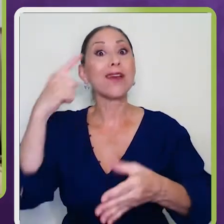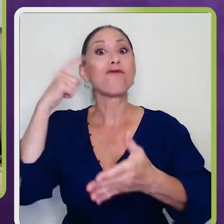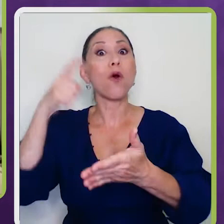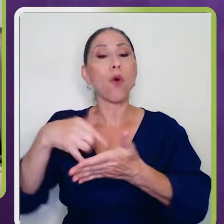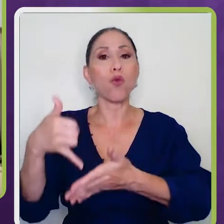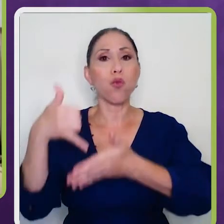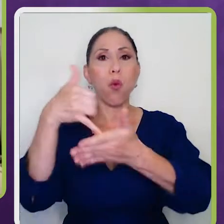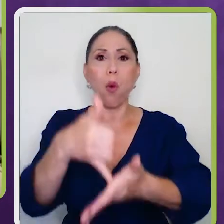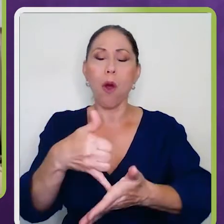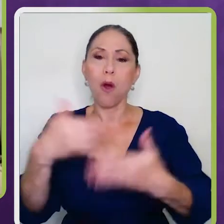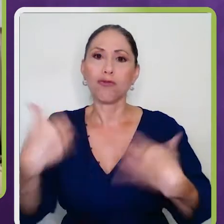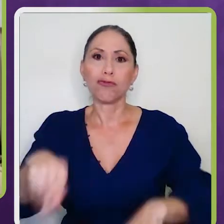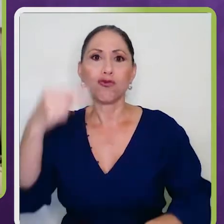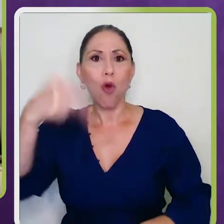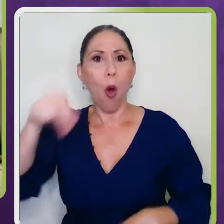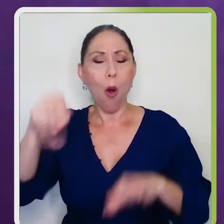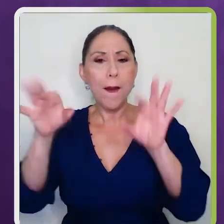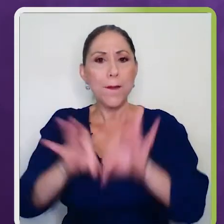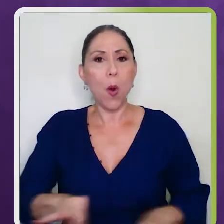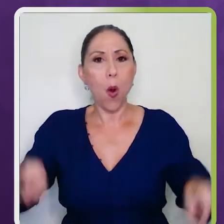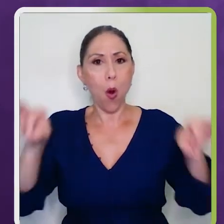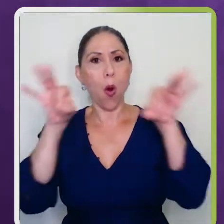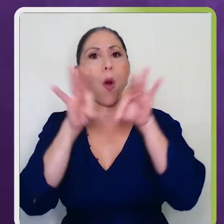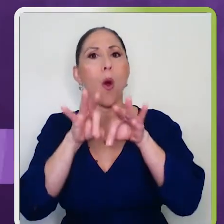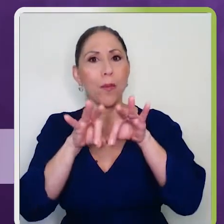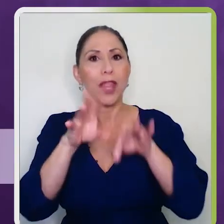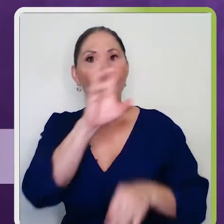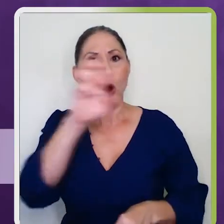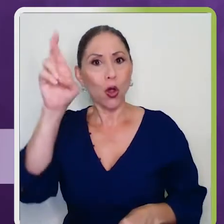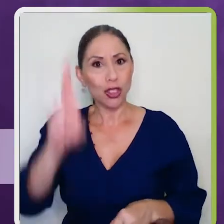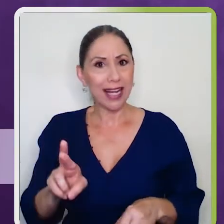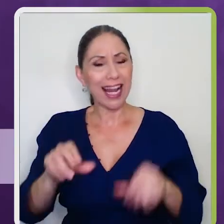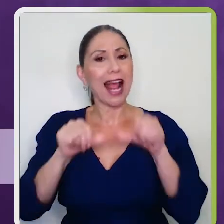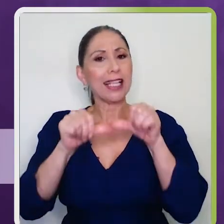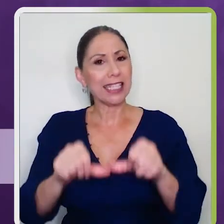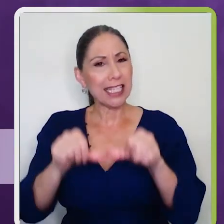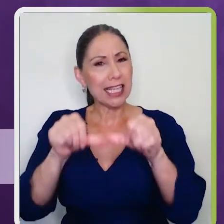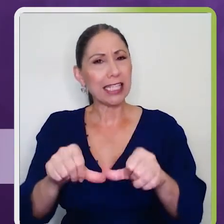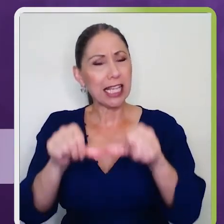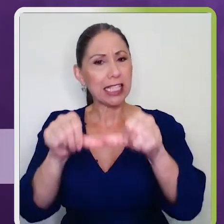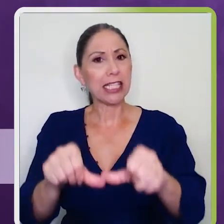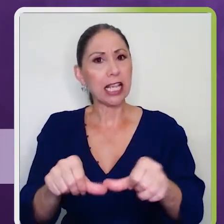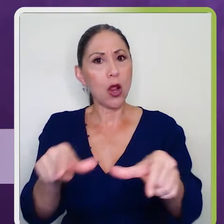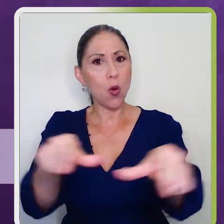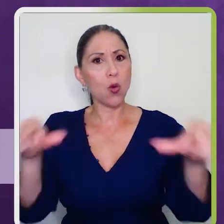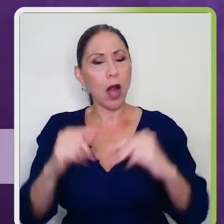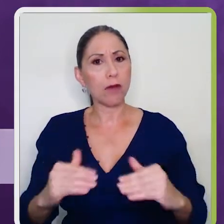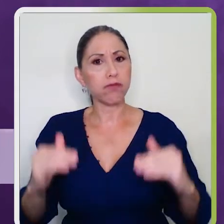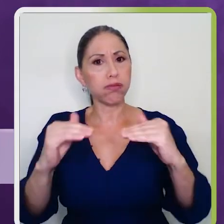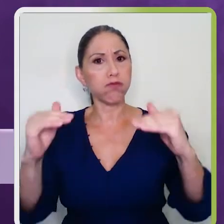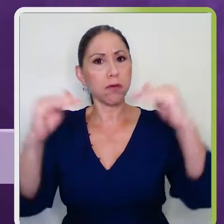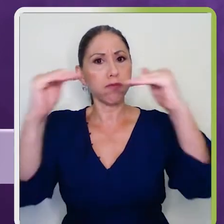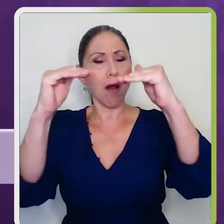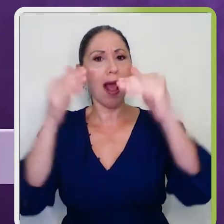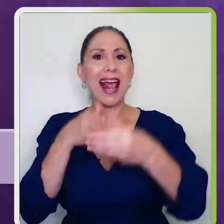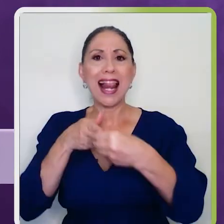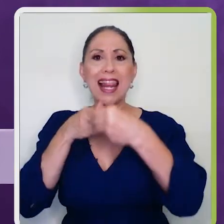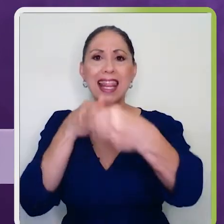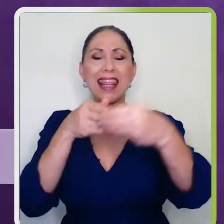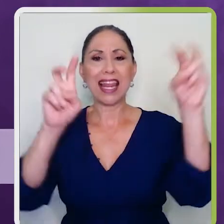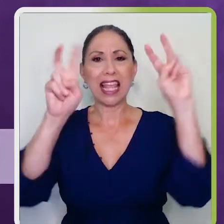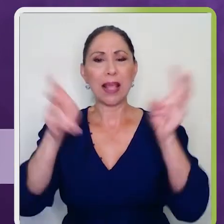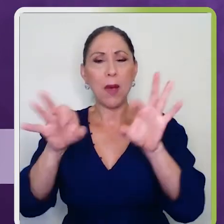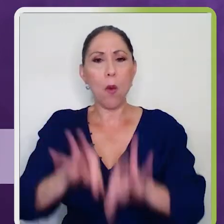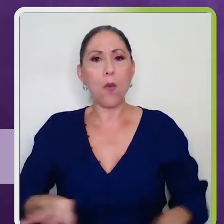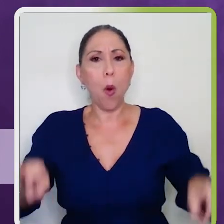noticia muy relevante, ¿verdad? El que Costa Rica se siga posicionando y siga liderando temas relevantes